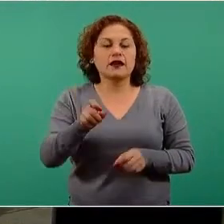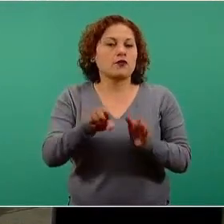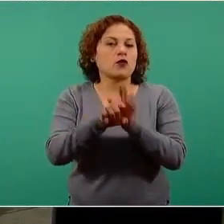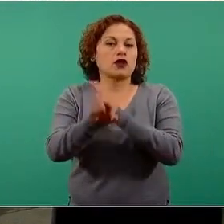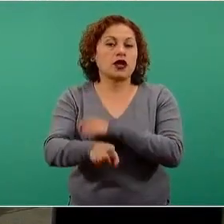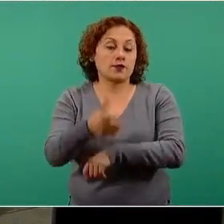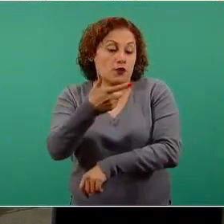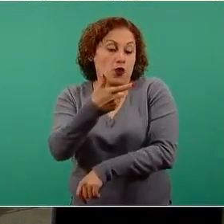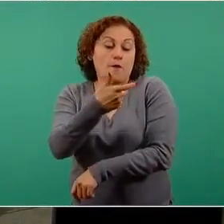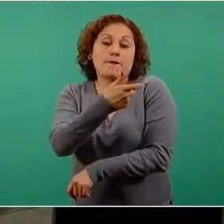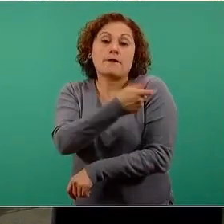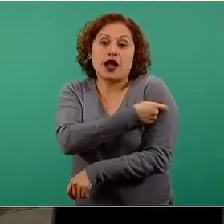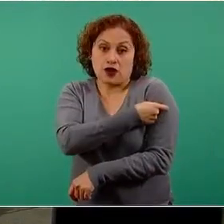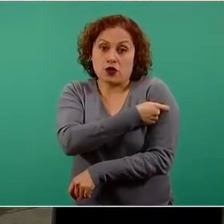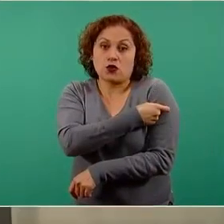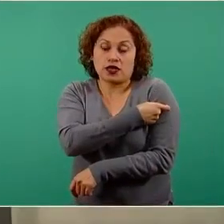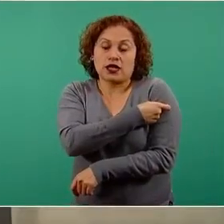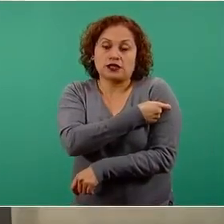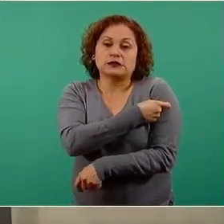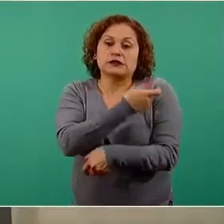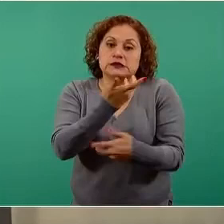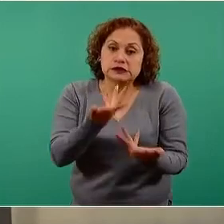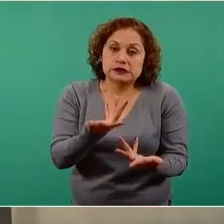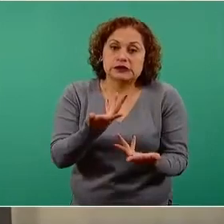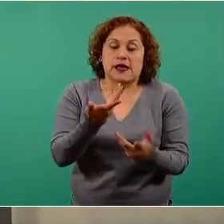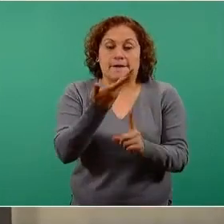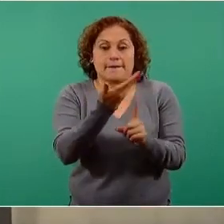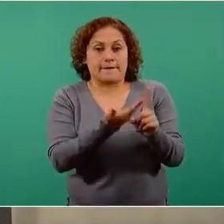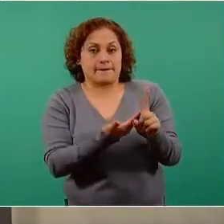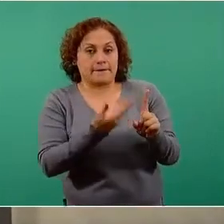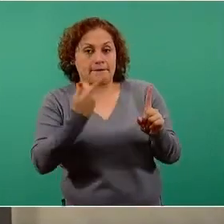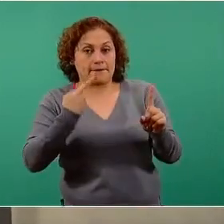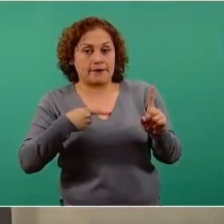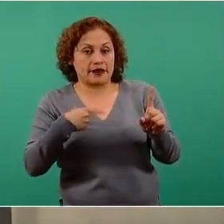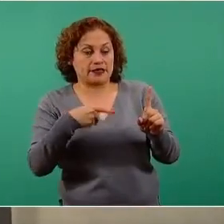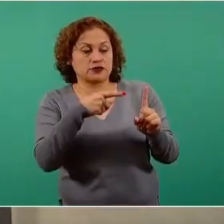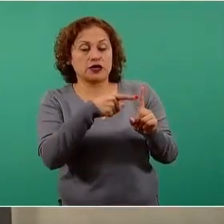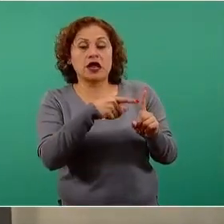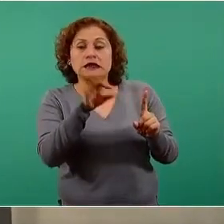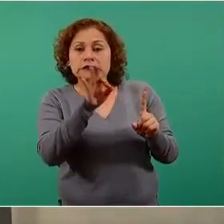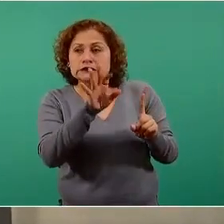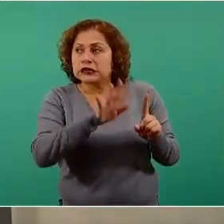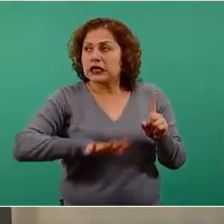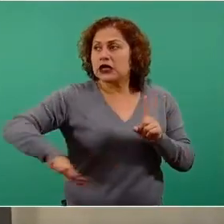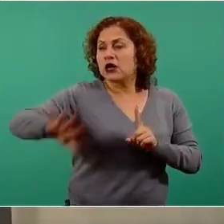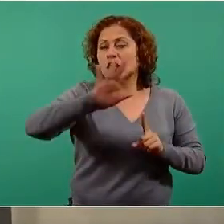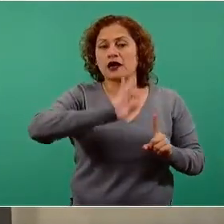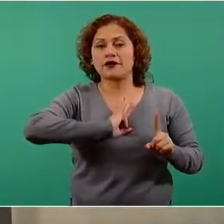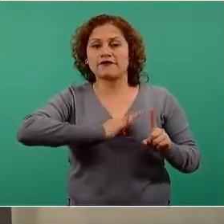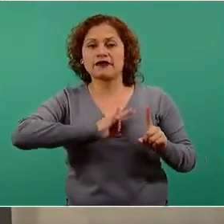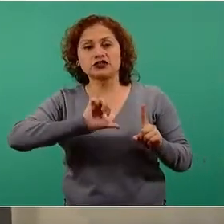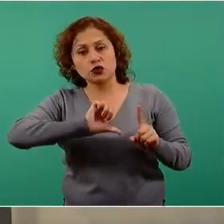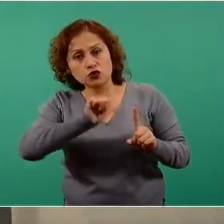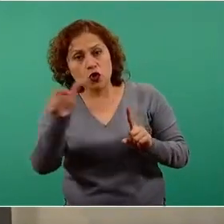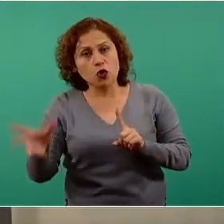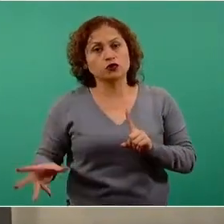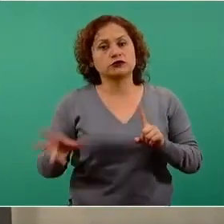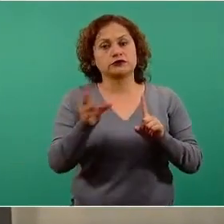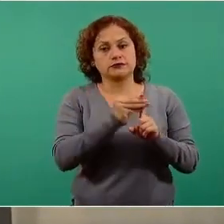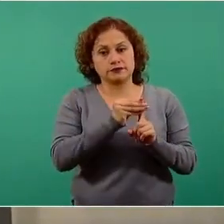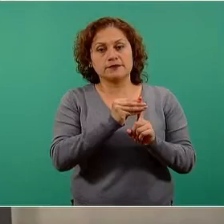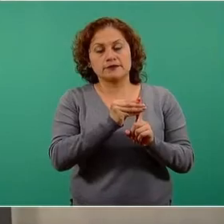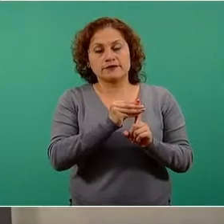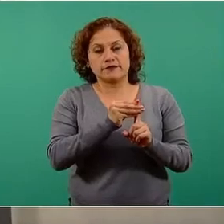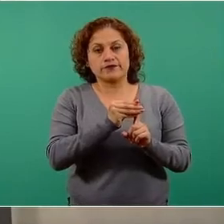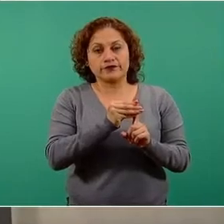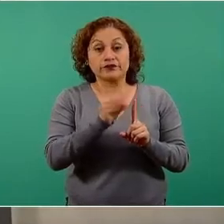personas susceptibles de una infección y se evita que se infecten, también pueden tener un efecto adicional